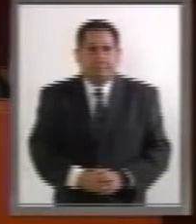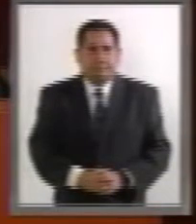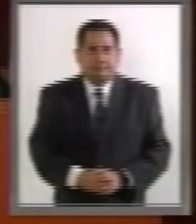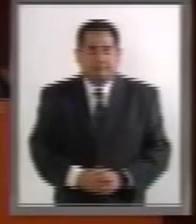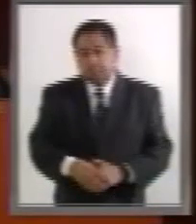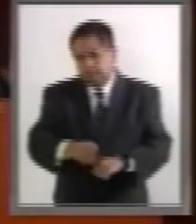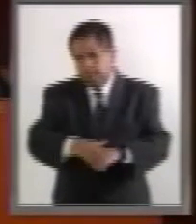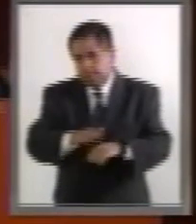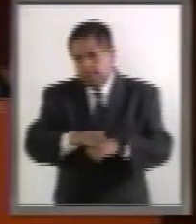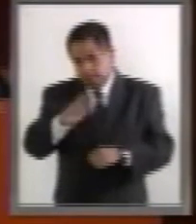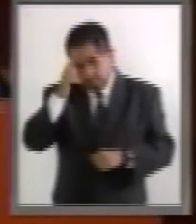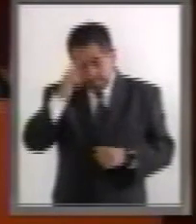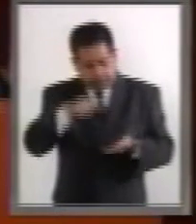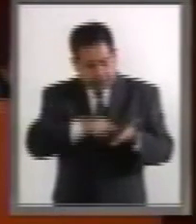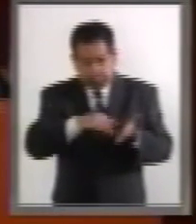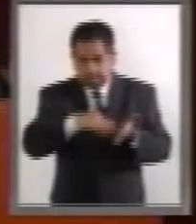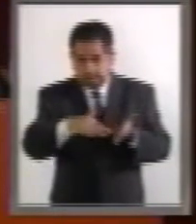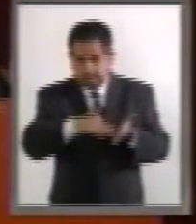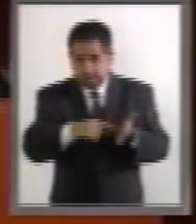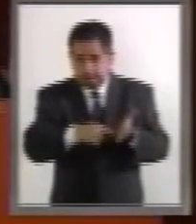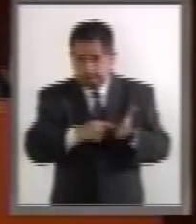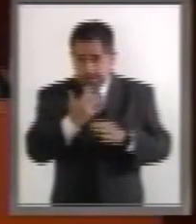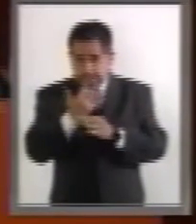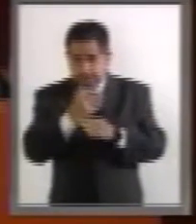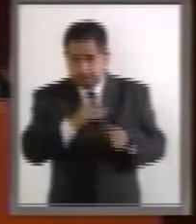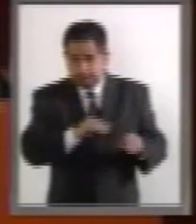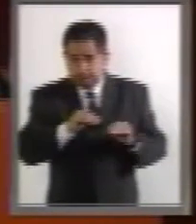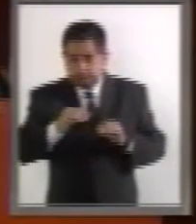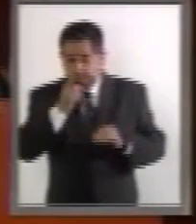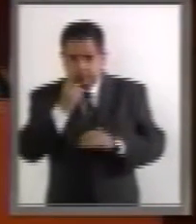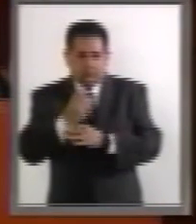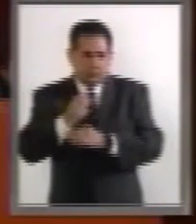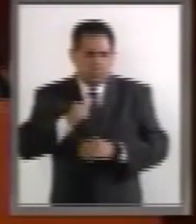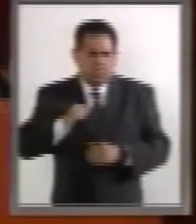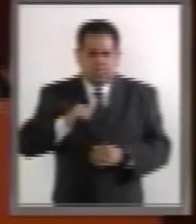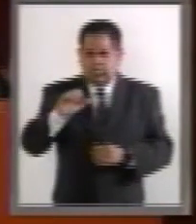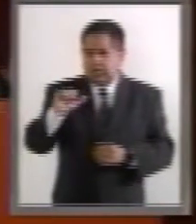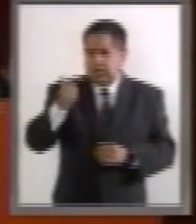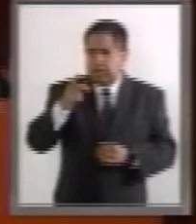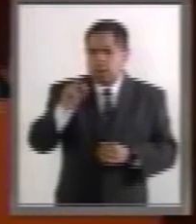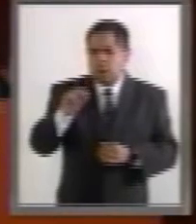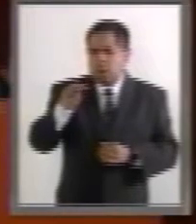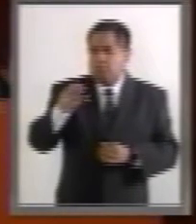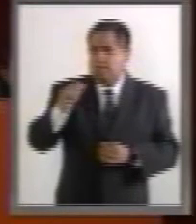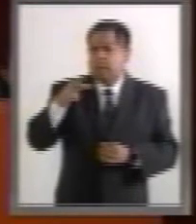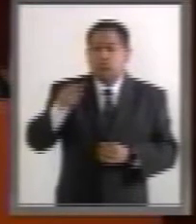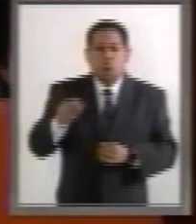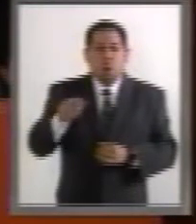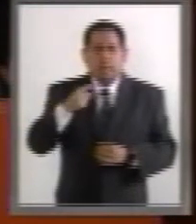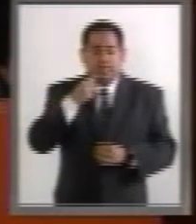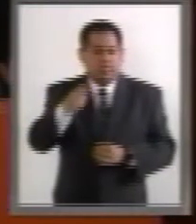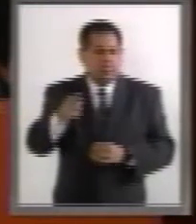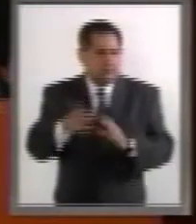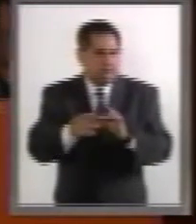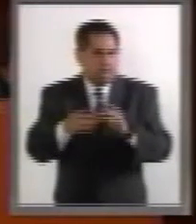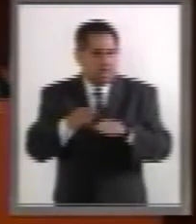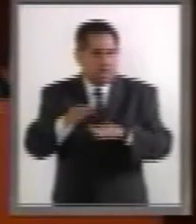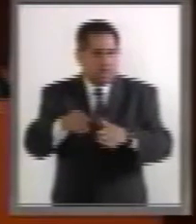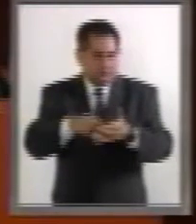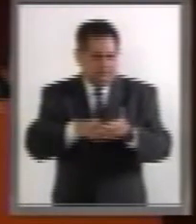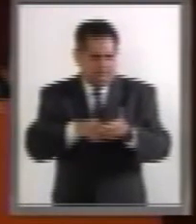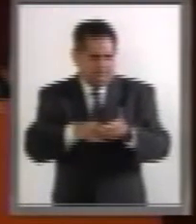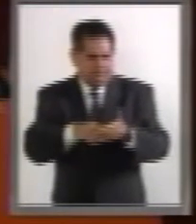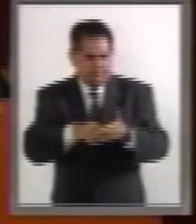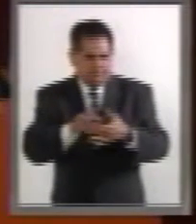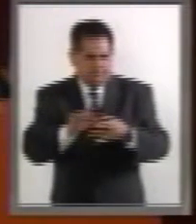manera textual lo que Alejandro Magno González de Alba ha dicho respecto a la materia